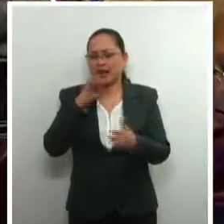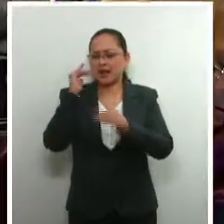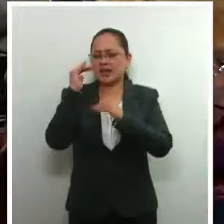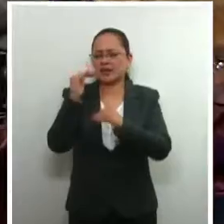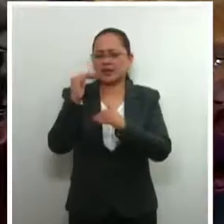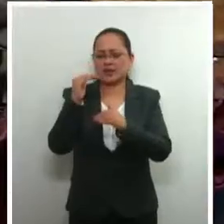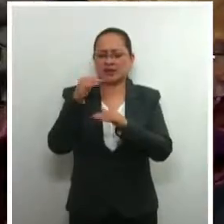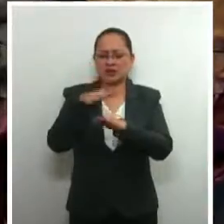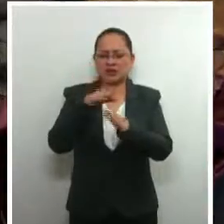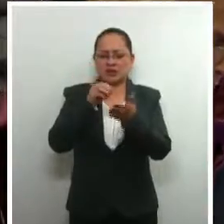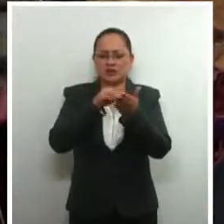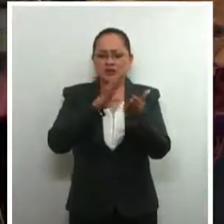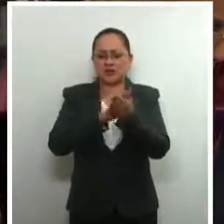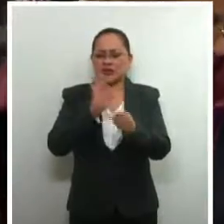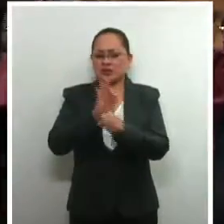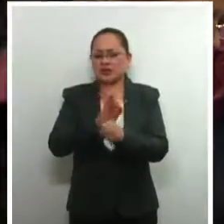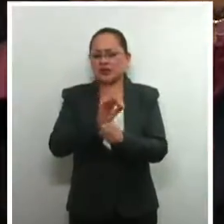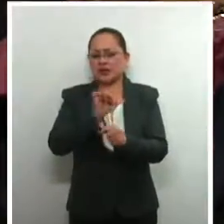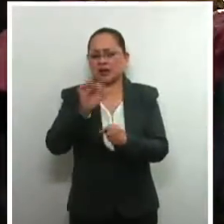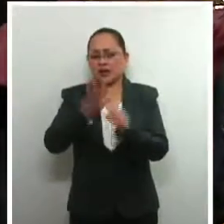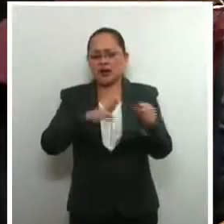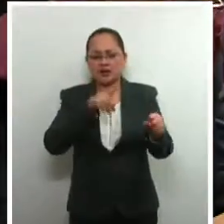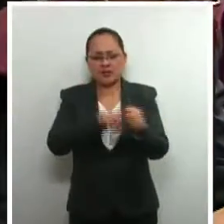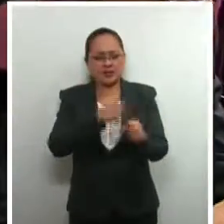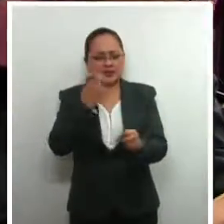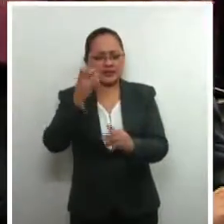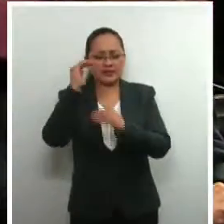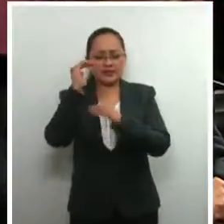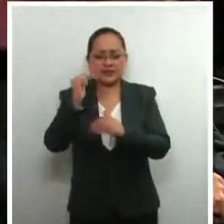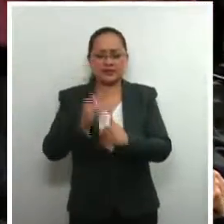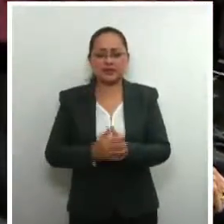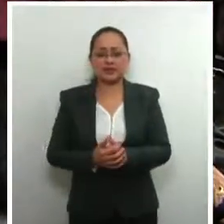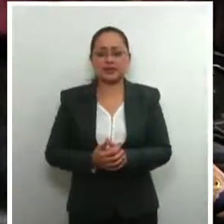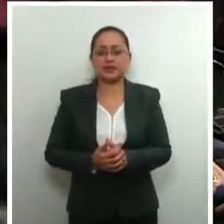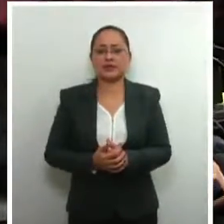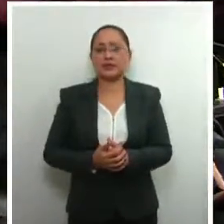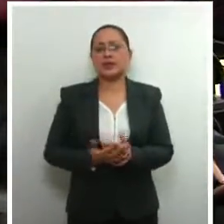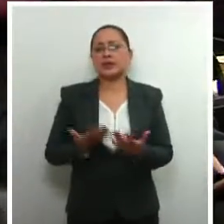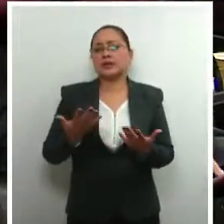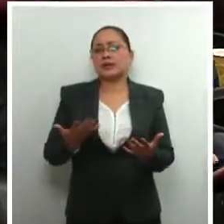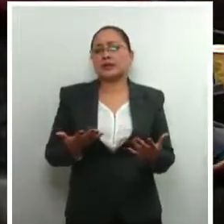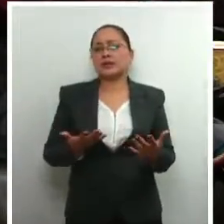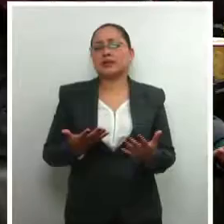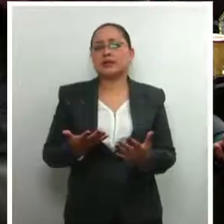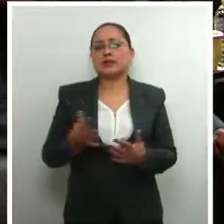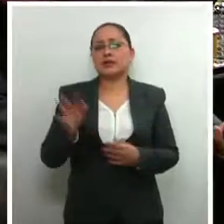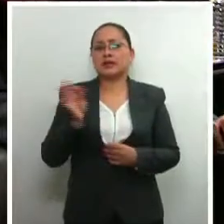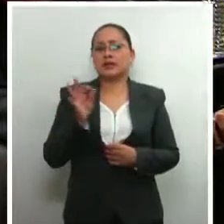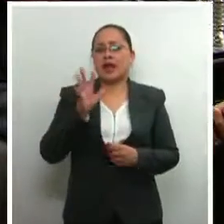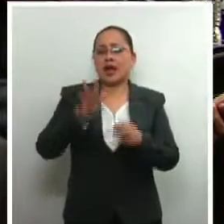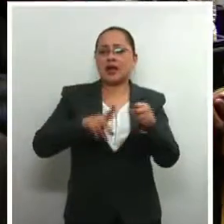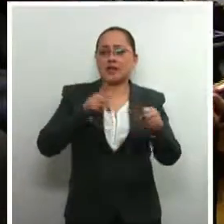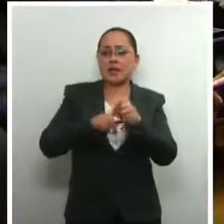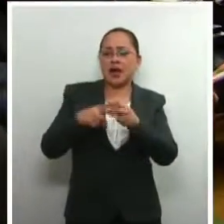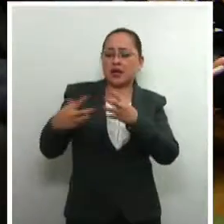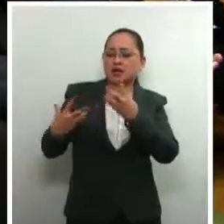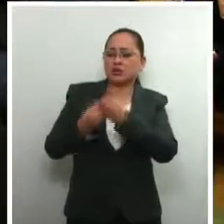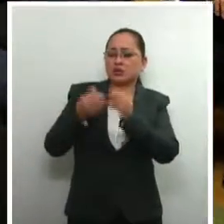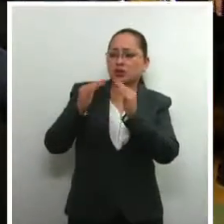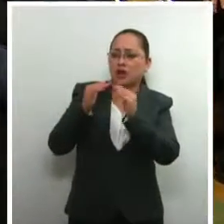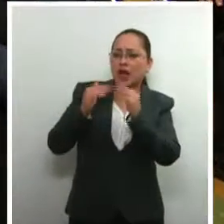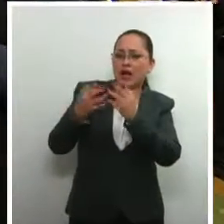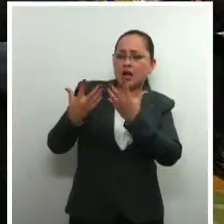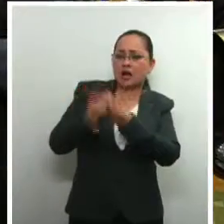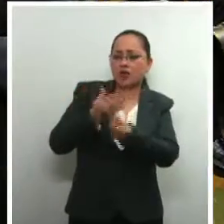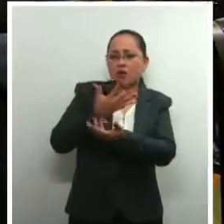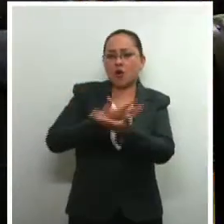poco la protección al caso de mascotas y de animales que conviven